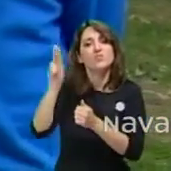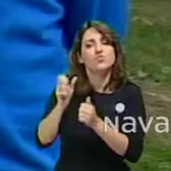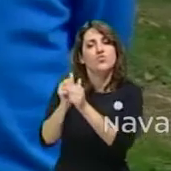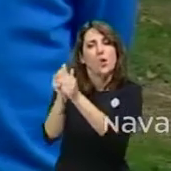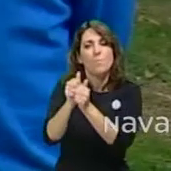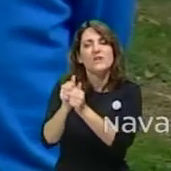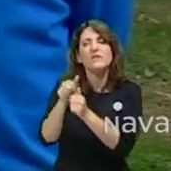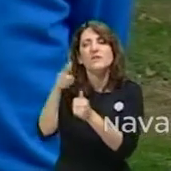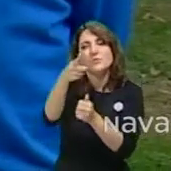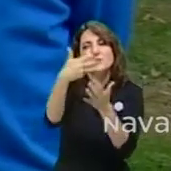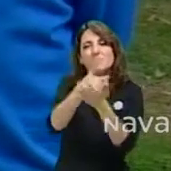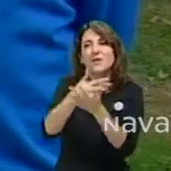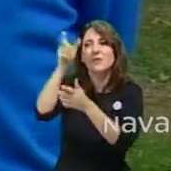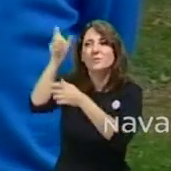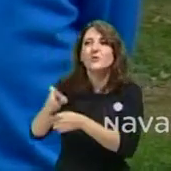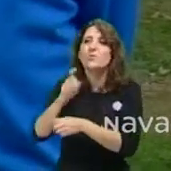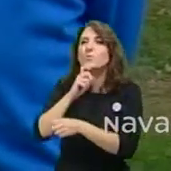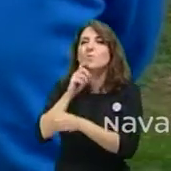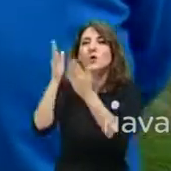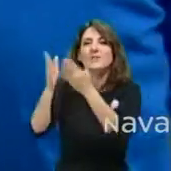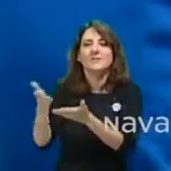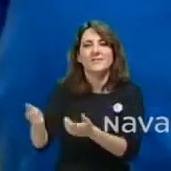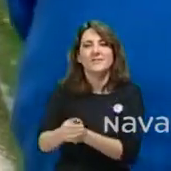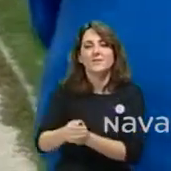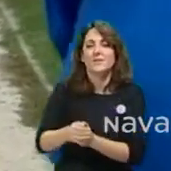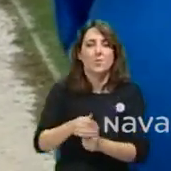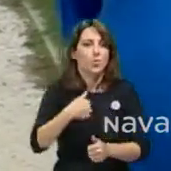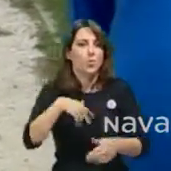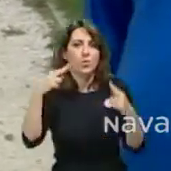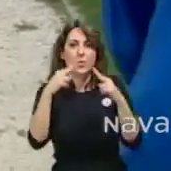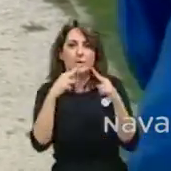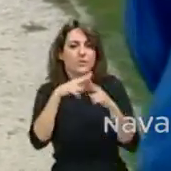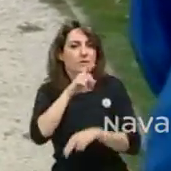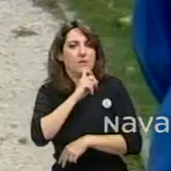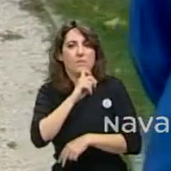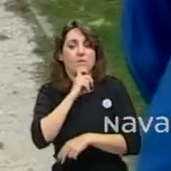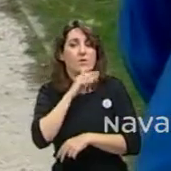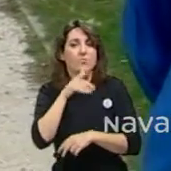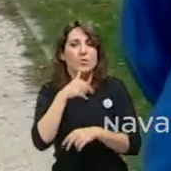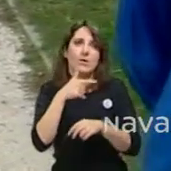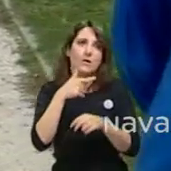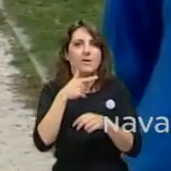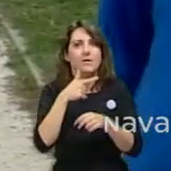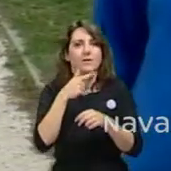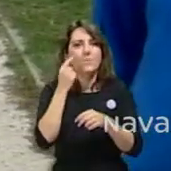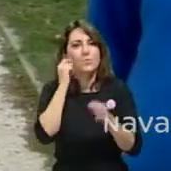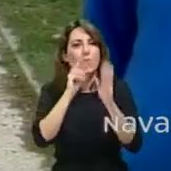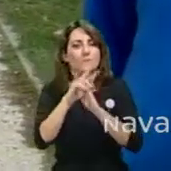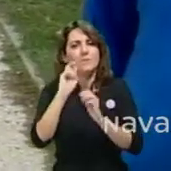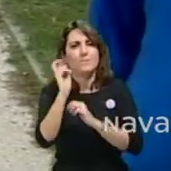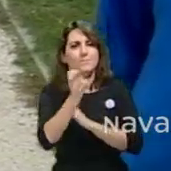él? Es una pregunta muy... Muy difícil, ¿no? Porque engloba muchas facetas. Sí,